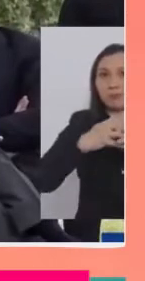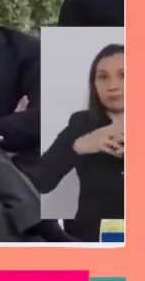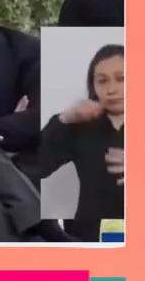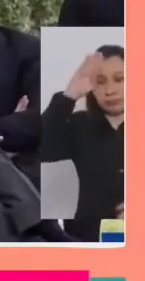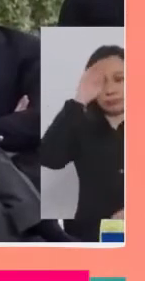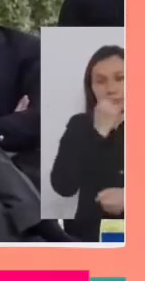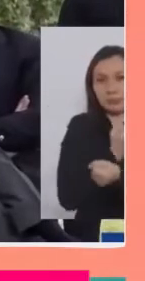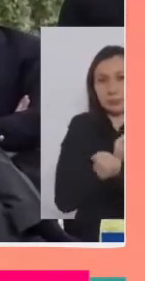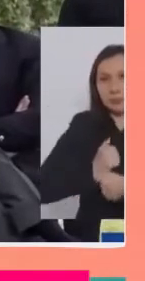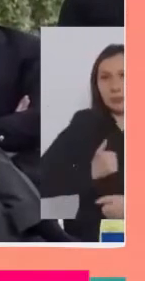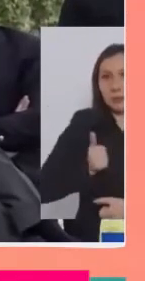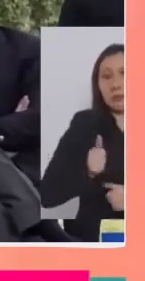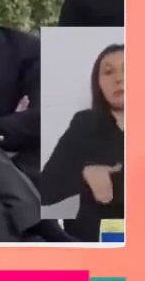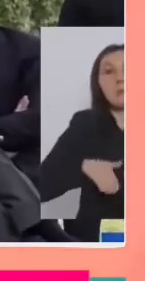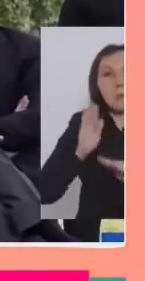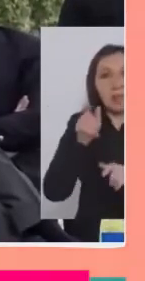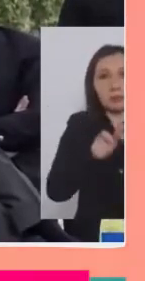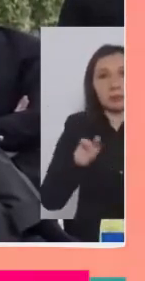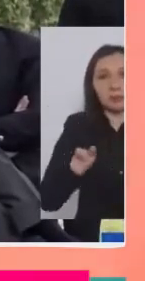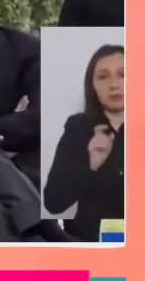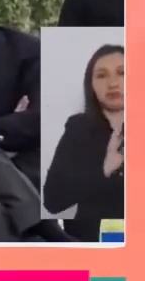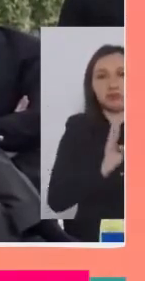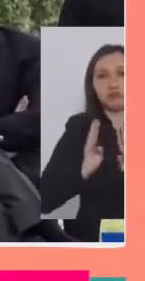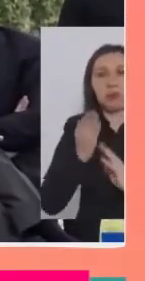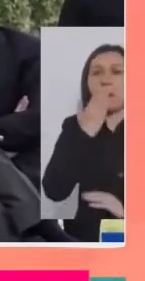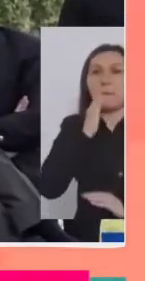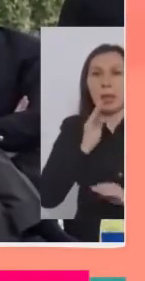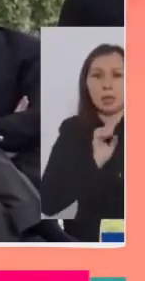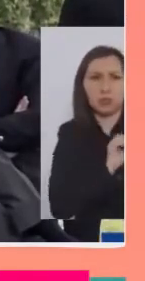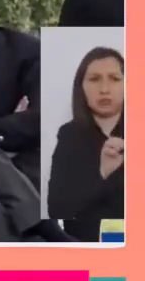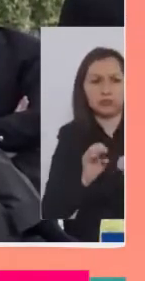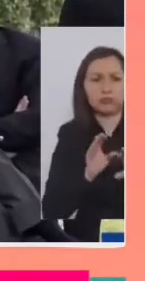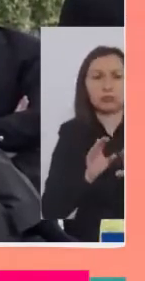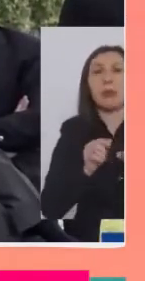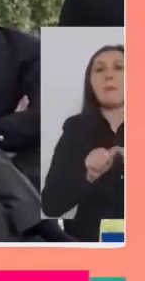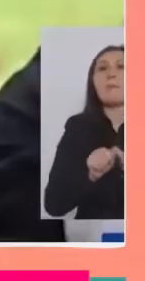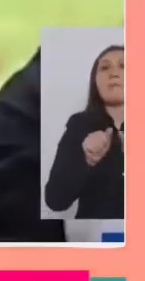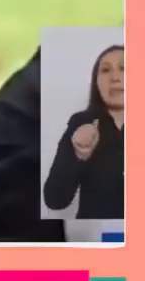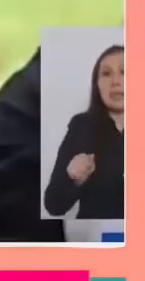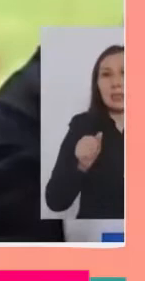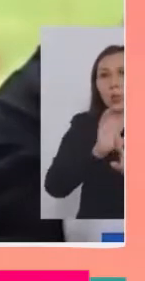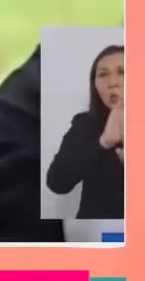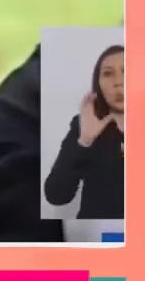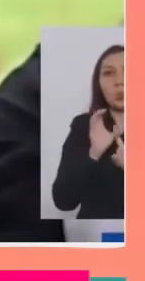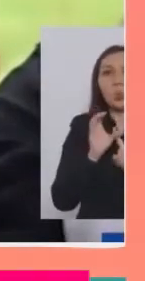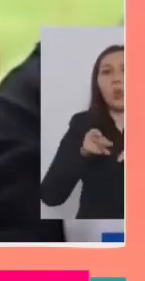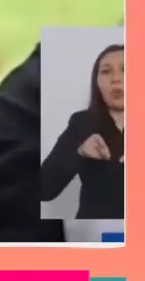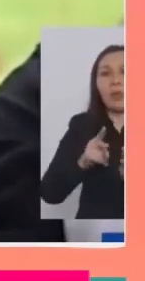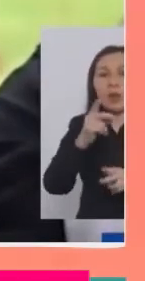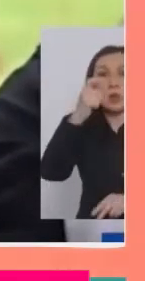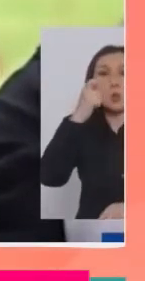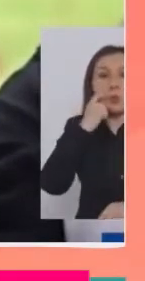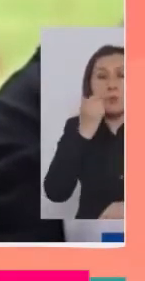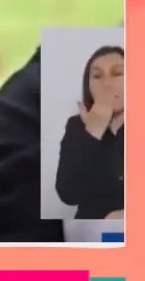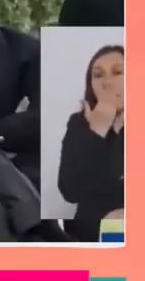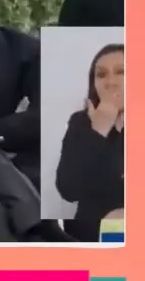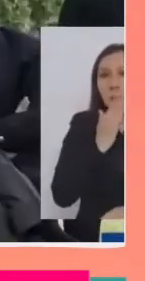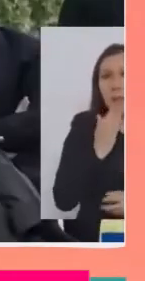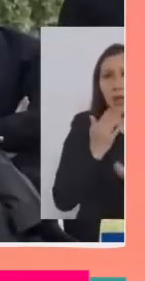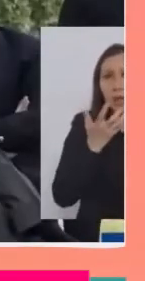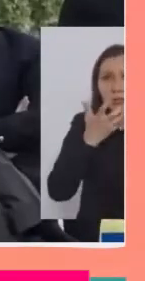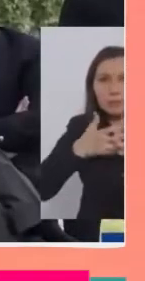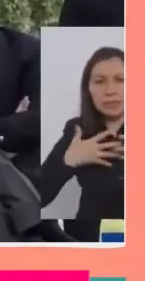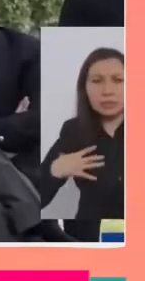digamos, a través del Consejo Municipal. Y luego va a ser, digamos, la propia ordenanza municipal que tiene